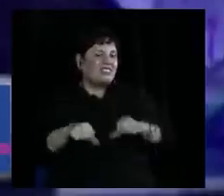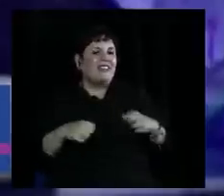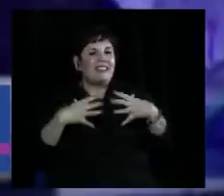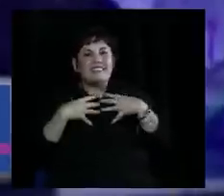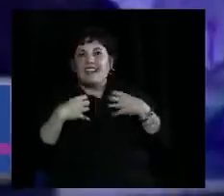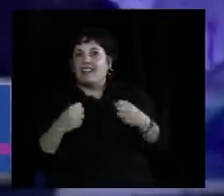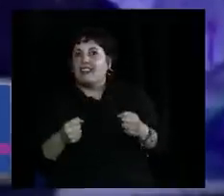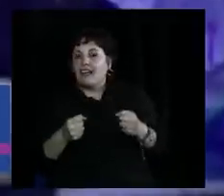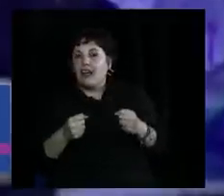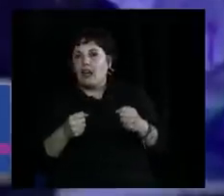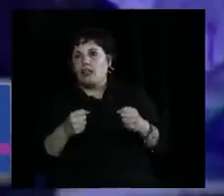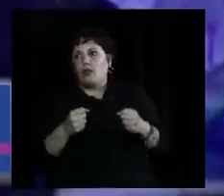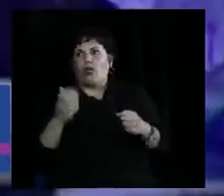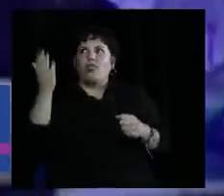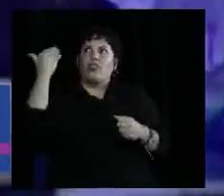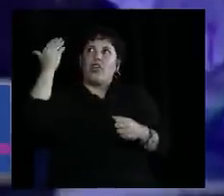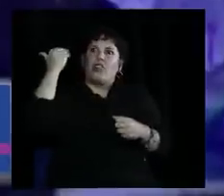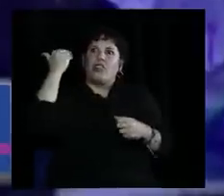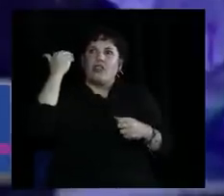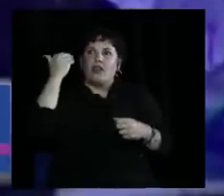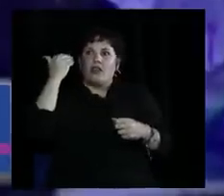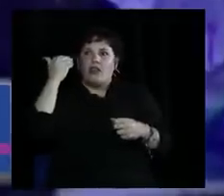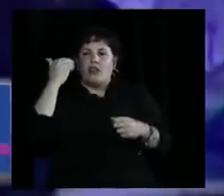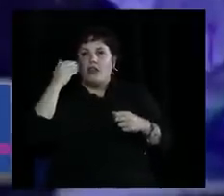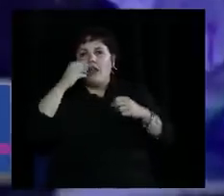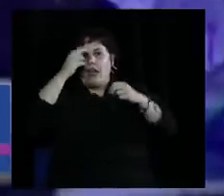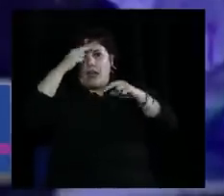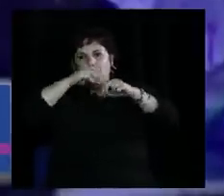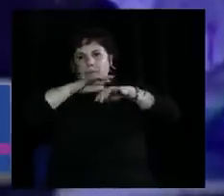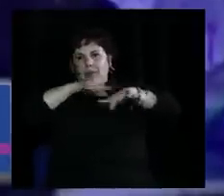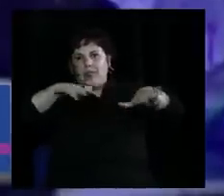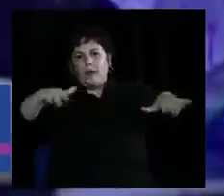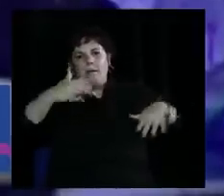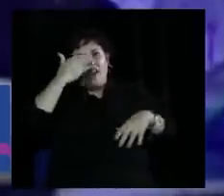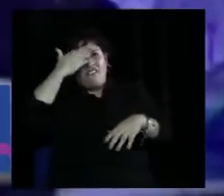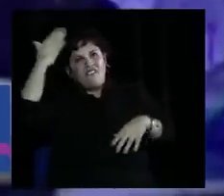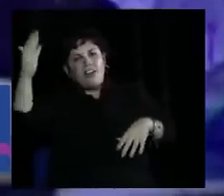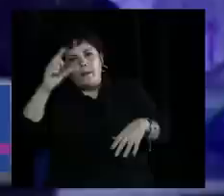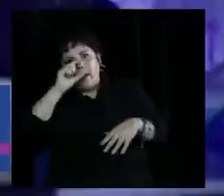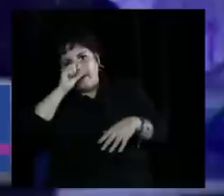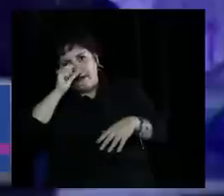que se registra desde las epidemias de fiebre amarilla,